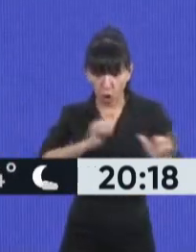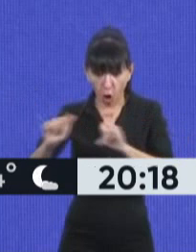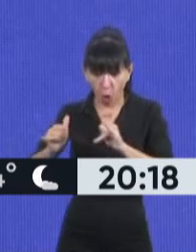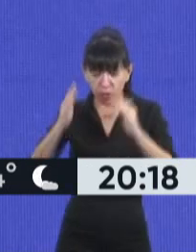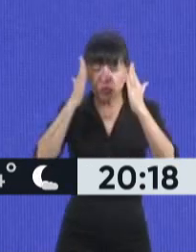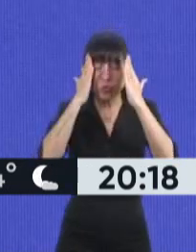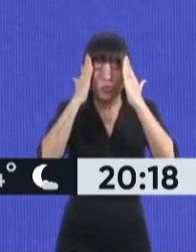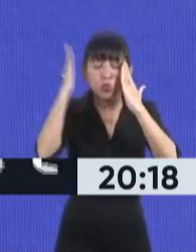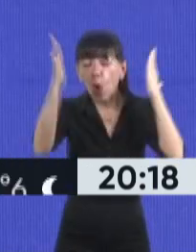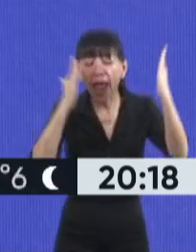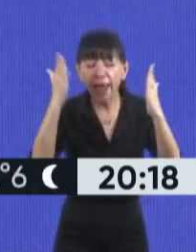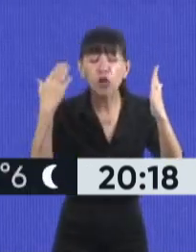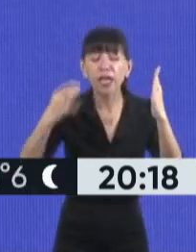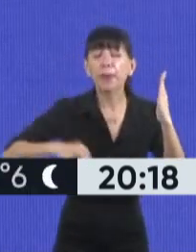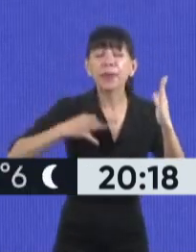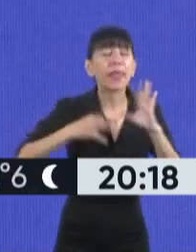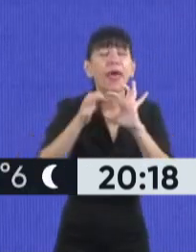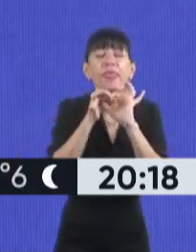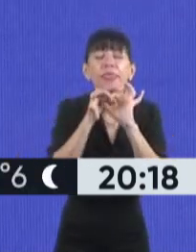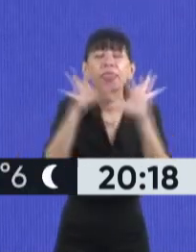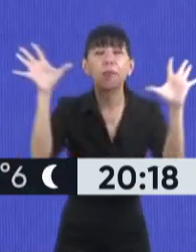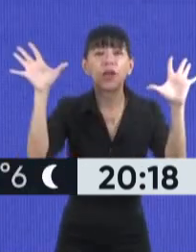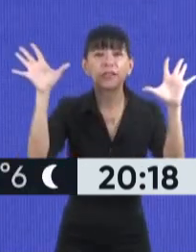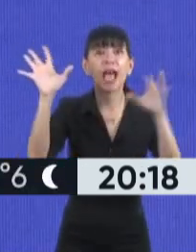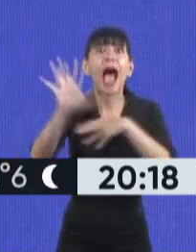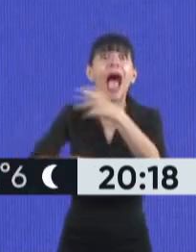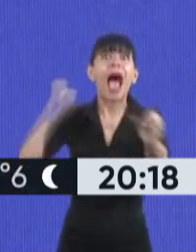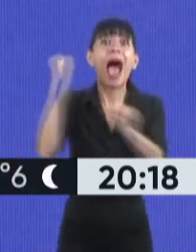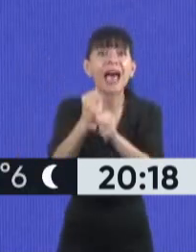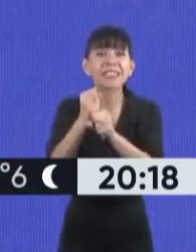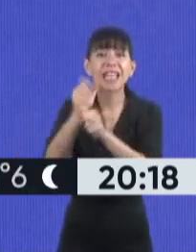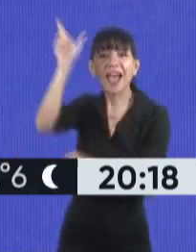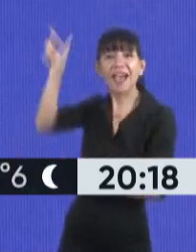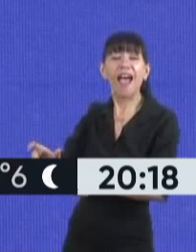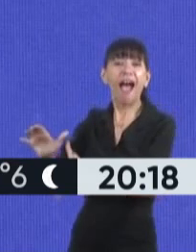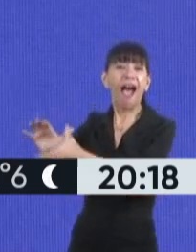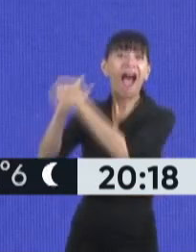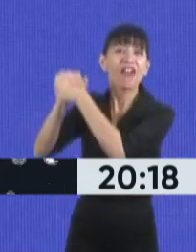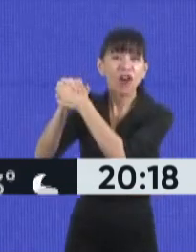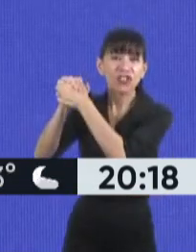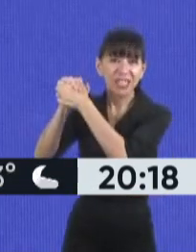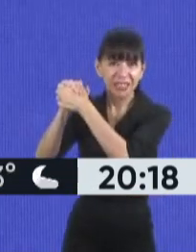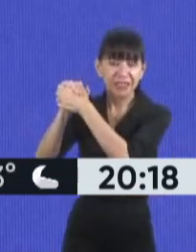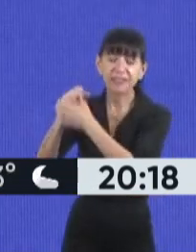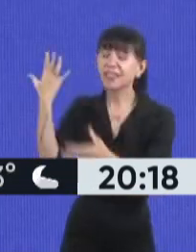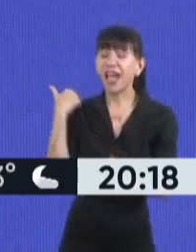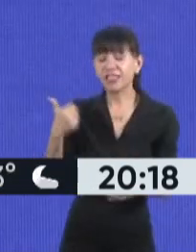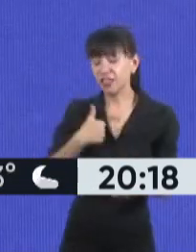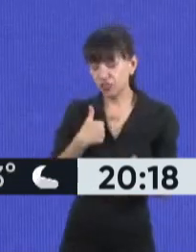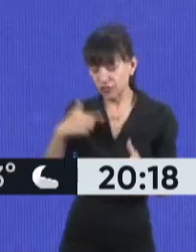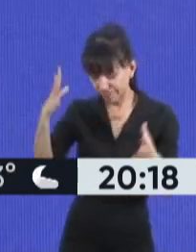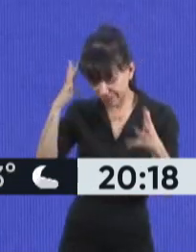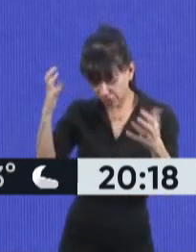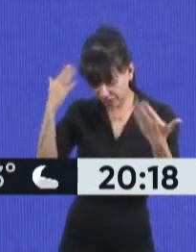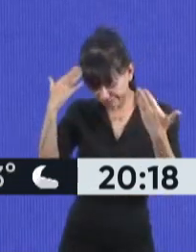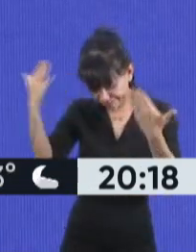de vivir en democracia. Llegó Alfonsín, a quien siempre ayer recordé con tanto cariño en los